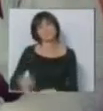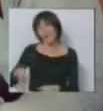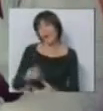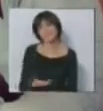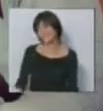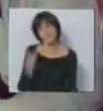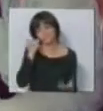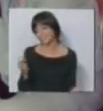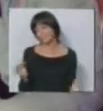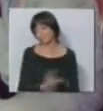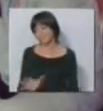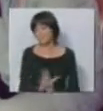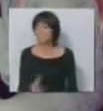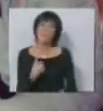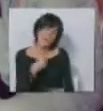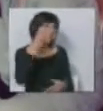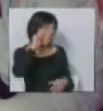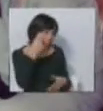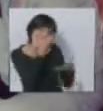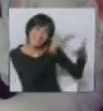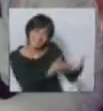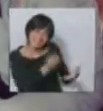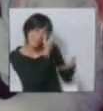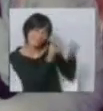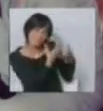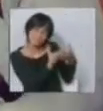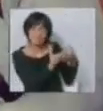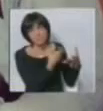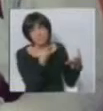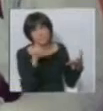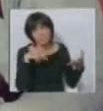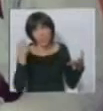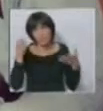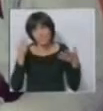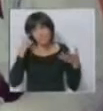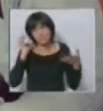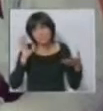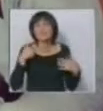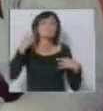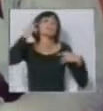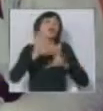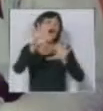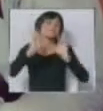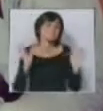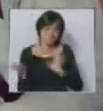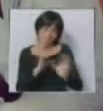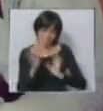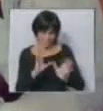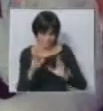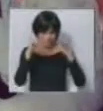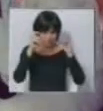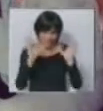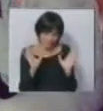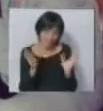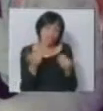la convencemos con la carterita. Lindo, Mauro, pero esperaba otra cosita, ¿no? No sé, digo, es una especulación, ¿viste? Que una imagen a veces habla, dice más que